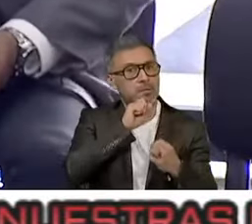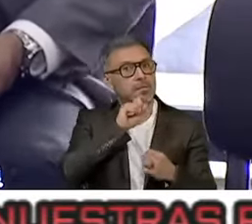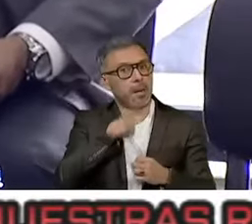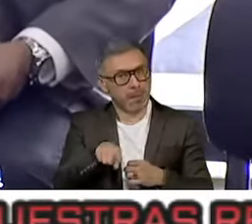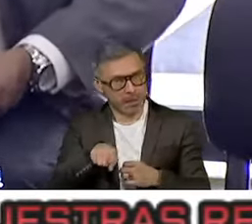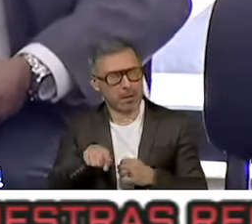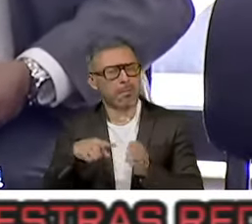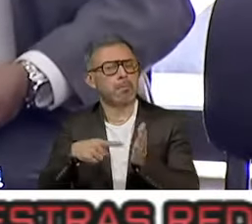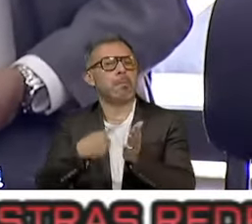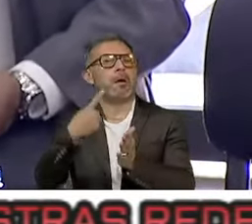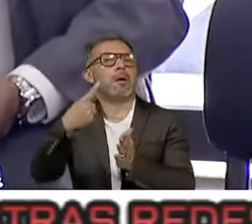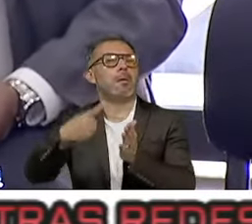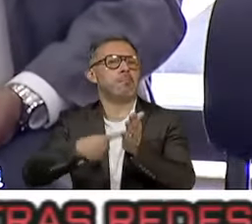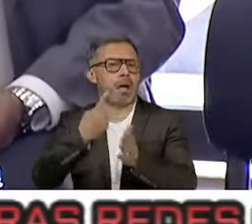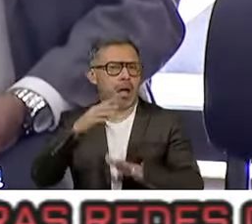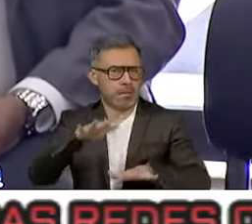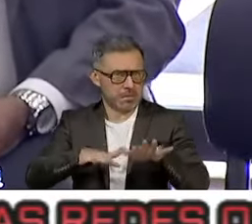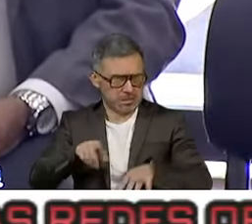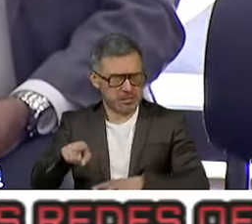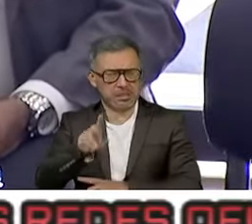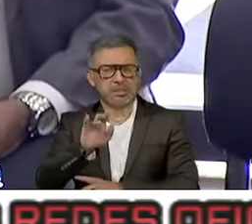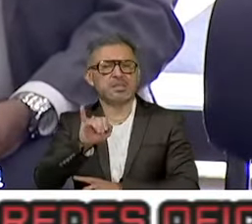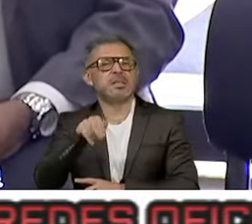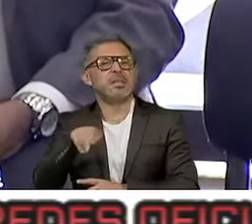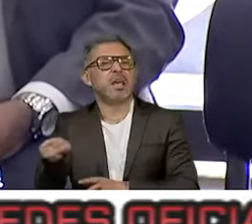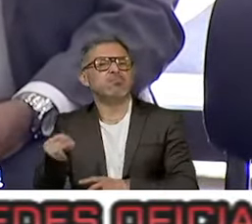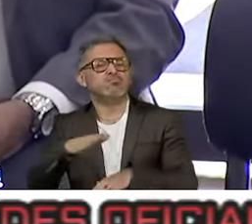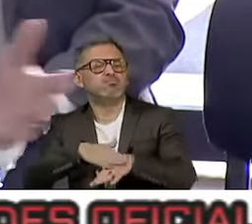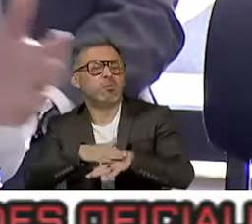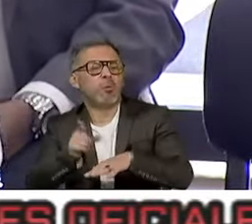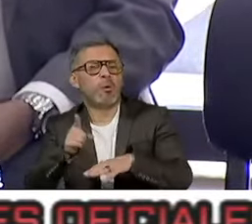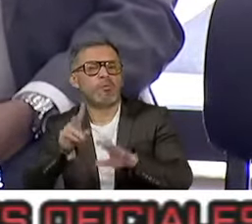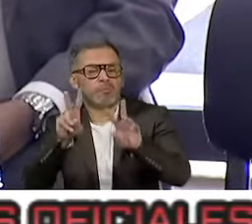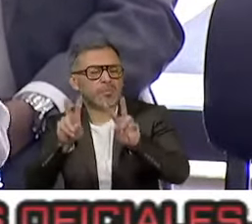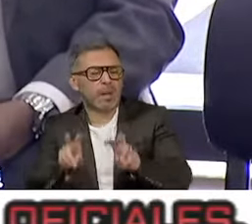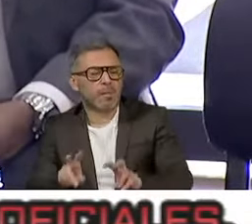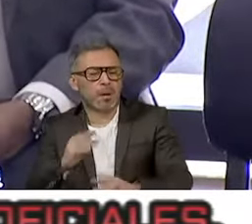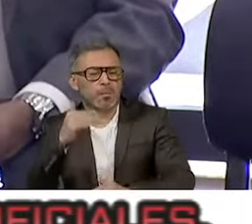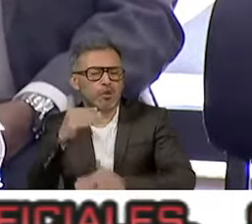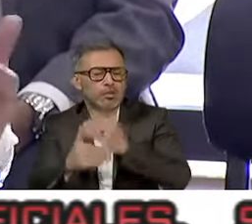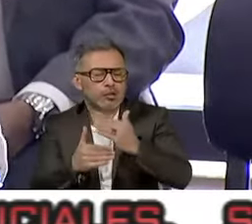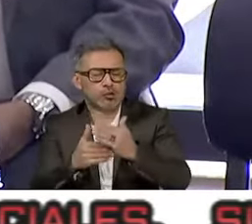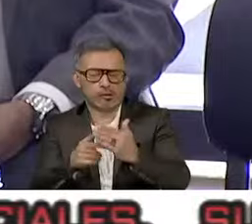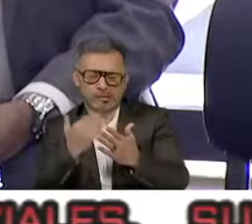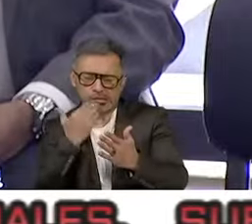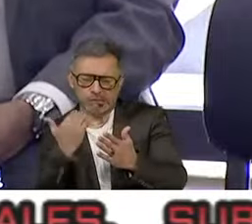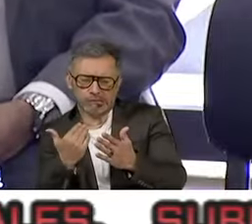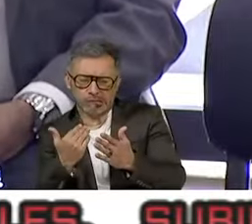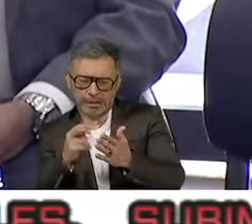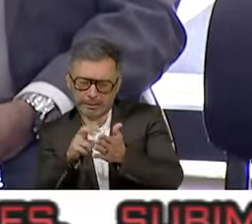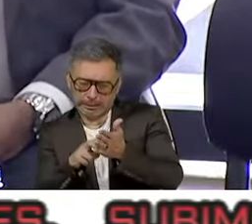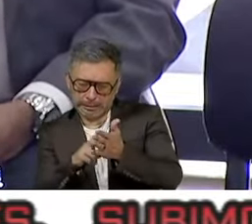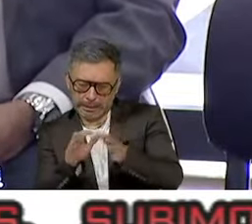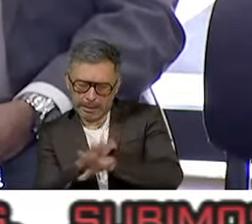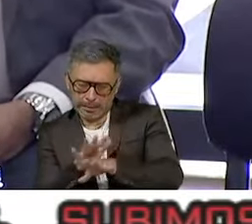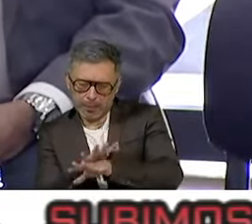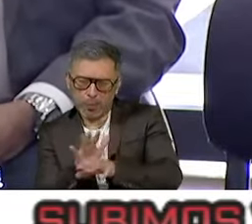instituto señale cuáles son los procesos que se perfeccionan y, por supuesto, tome cartas en el asunto. Esto